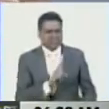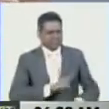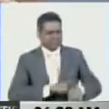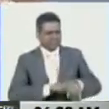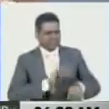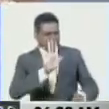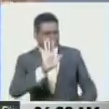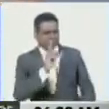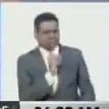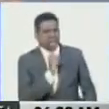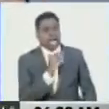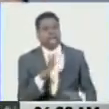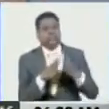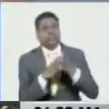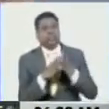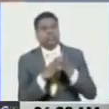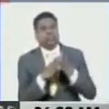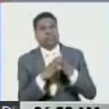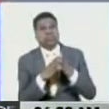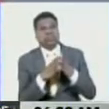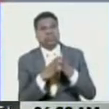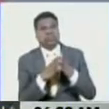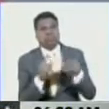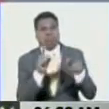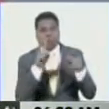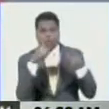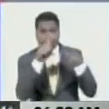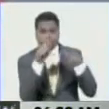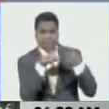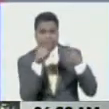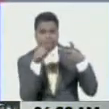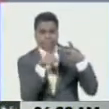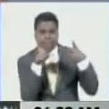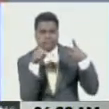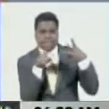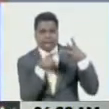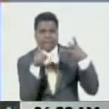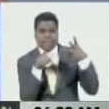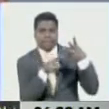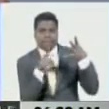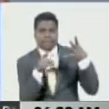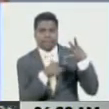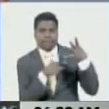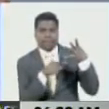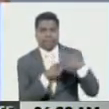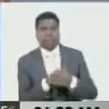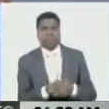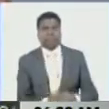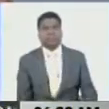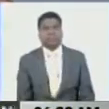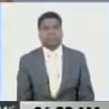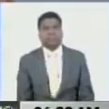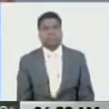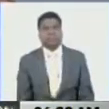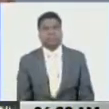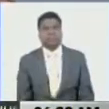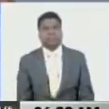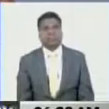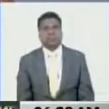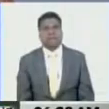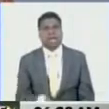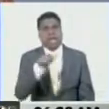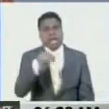la definición del asunto, sino la estrategia para contrarrestar. En estos momentos el imperialismo